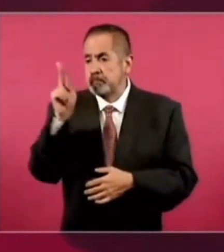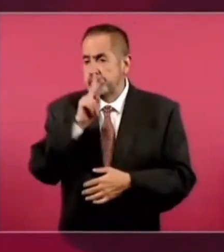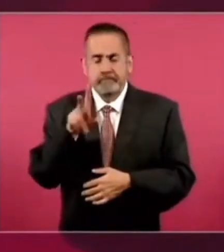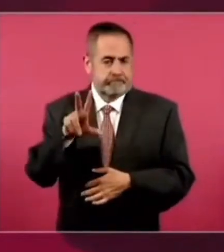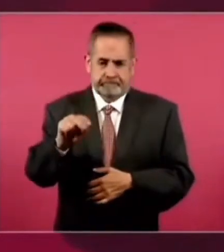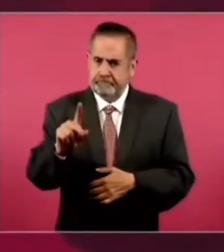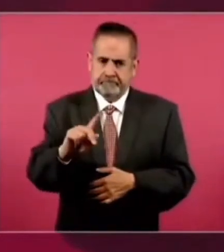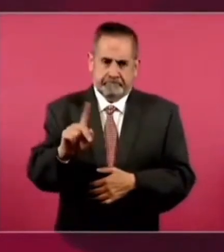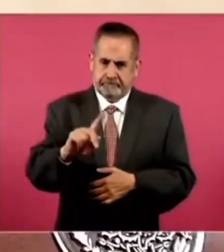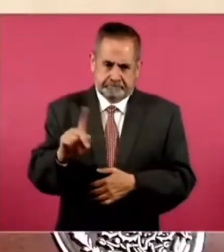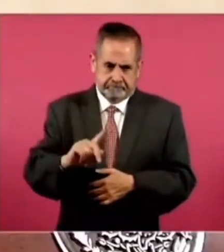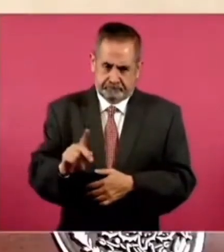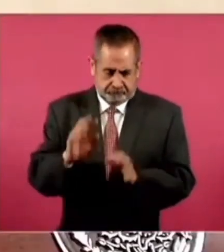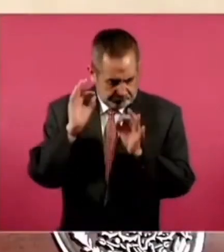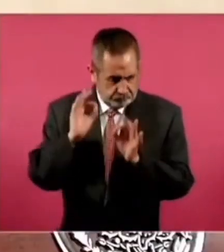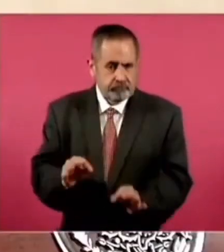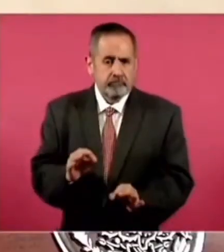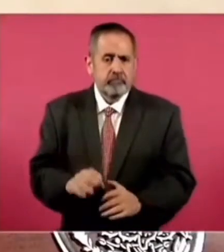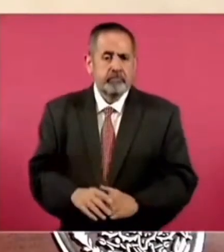muerta,